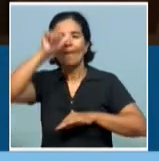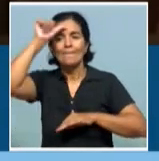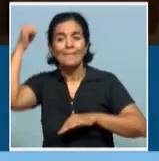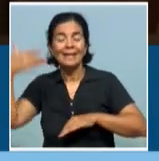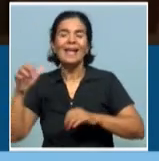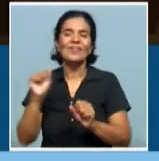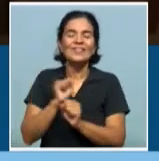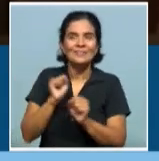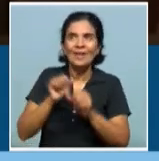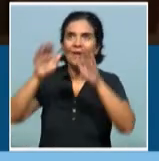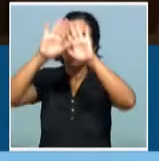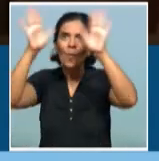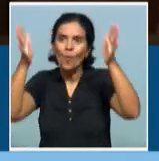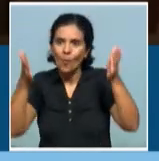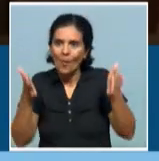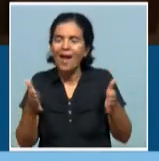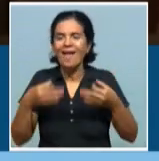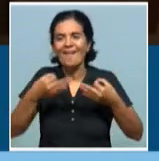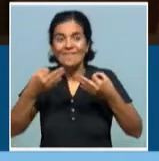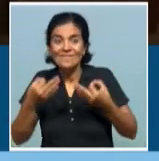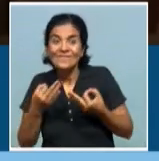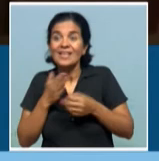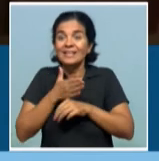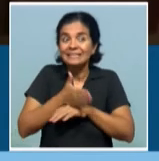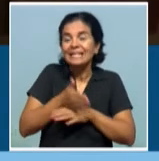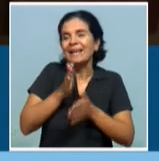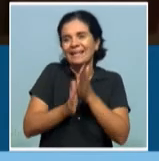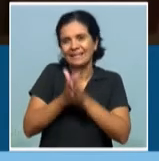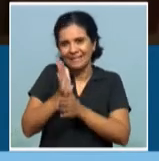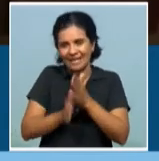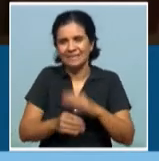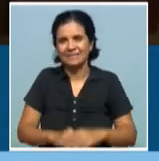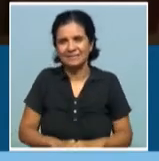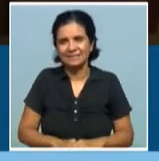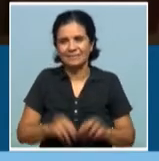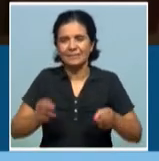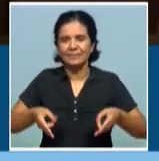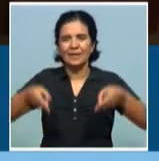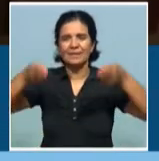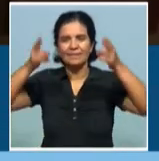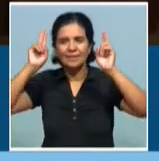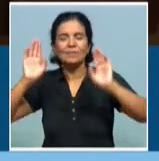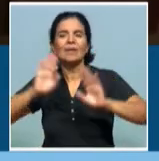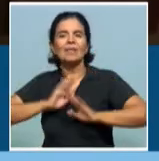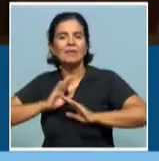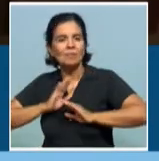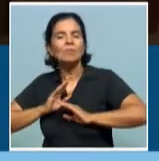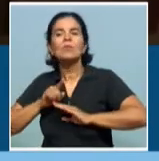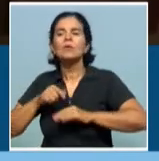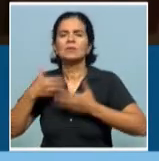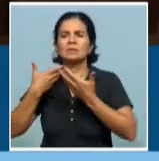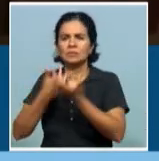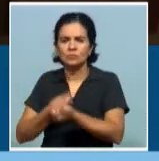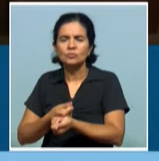lugares adecuados, seguros y gratuitos. Impulsaremos la mejora y desarrollo de la infraestructura deportiva. En esta